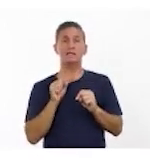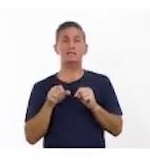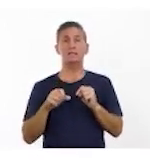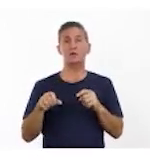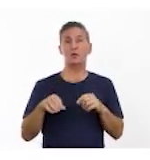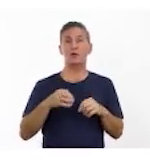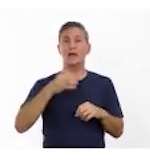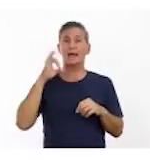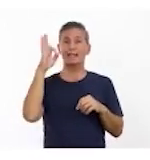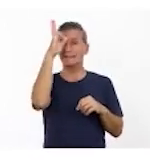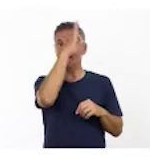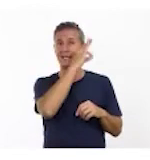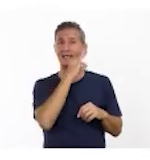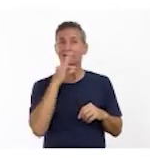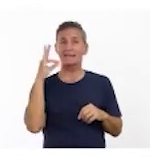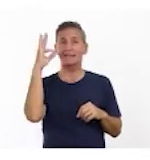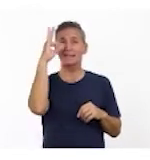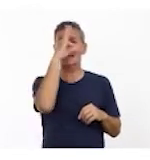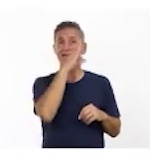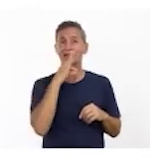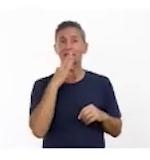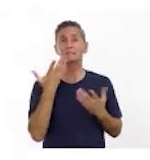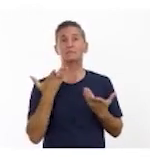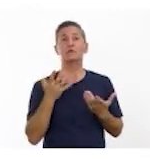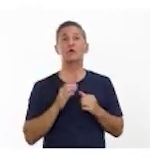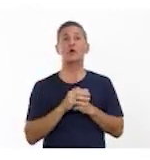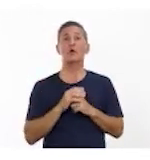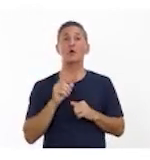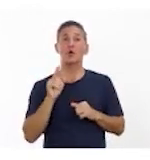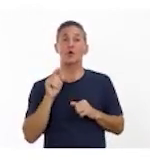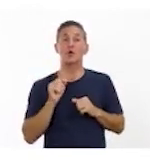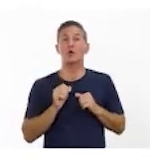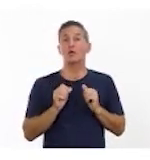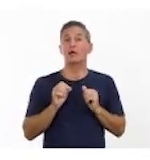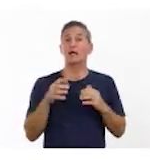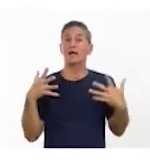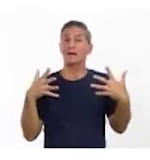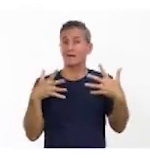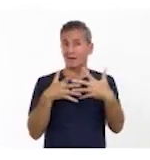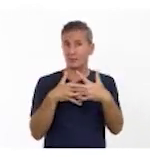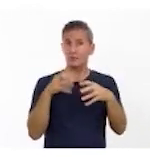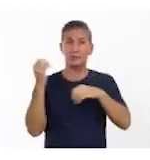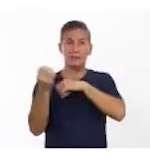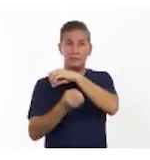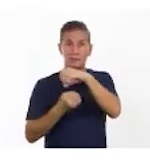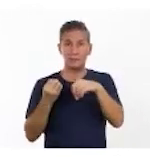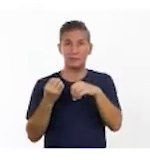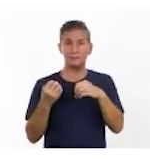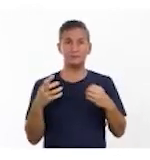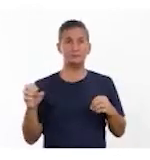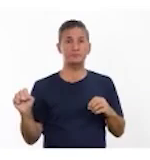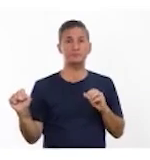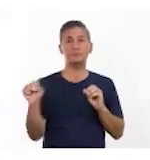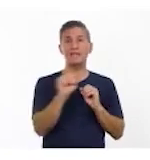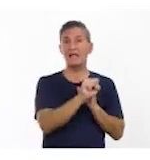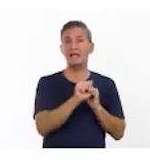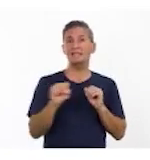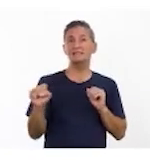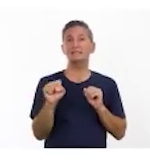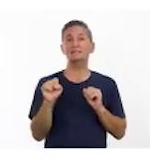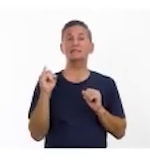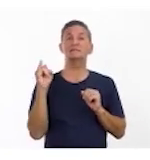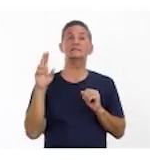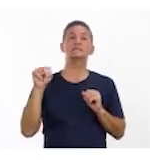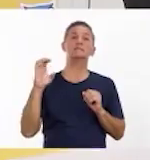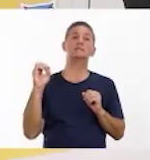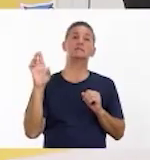un esquema de relación genética y o relación de transformación entre las sustancias